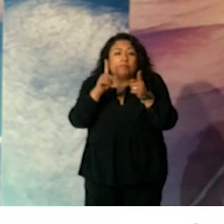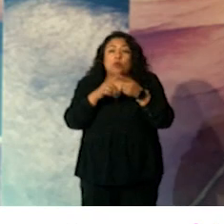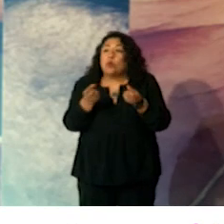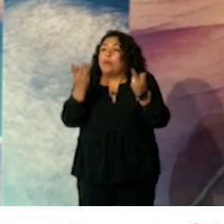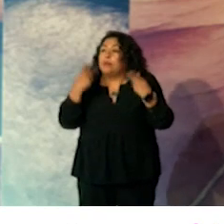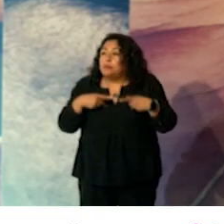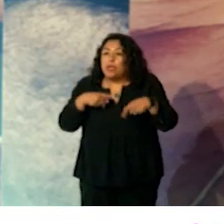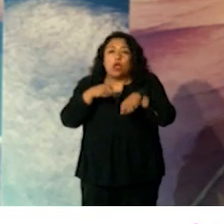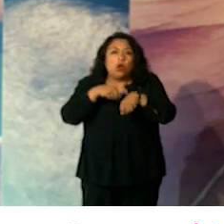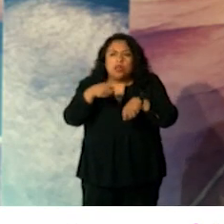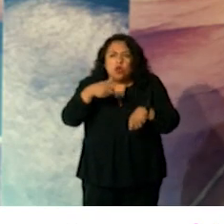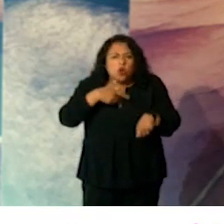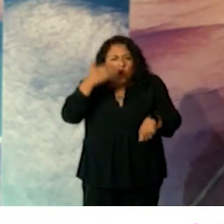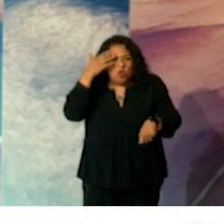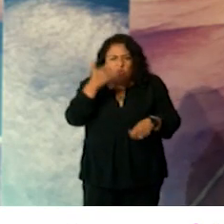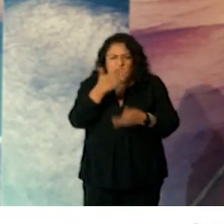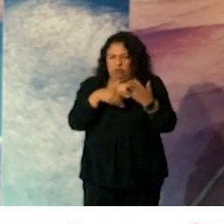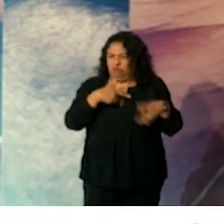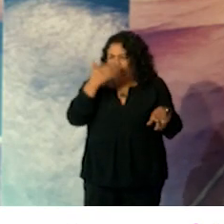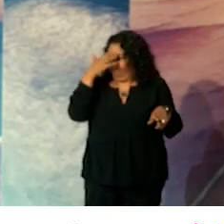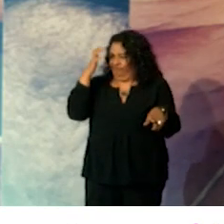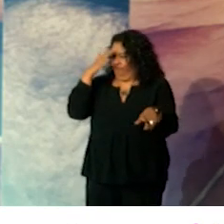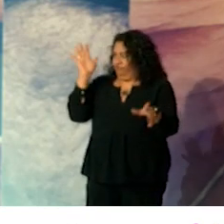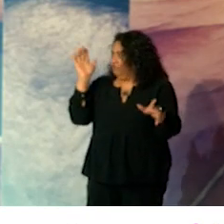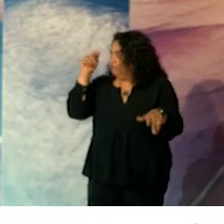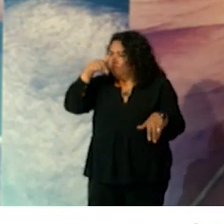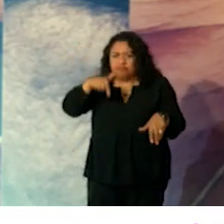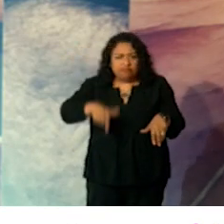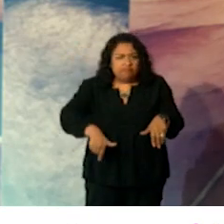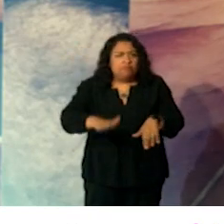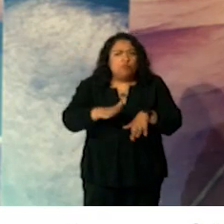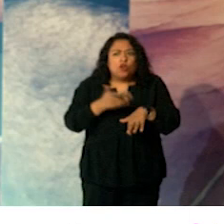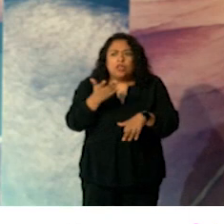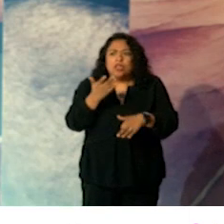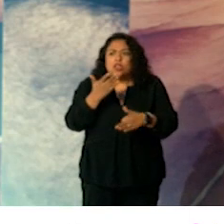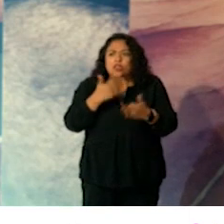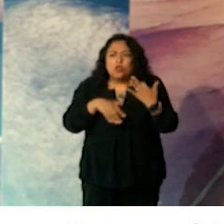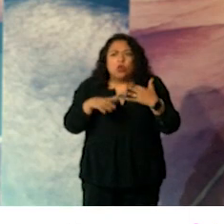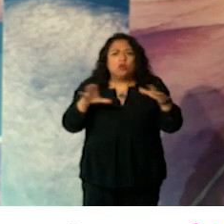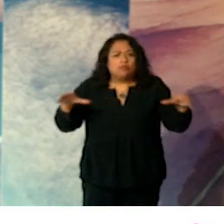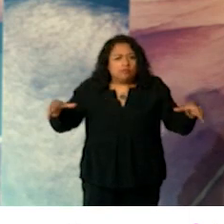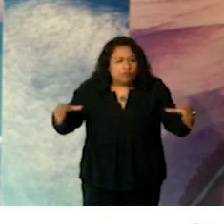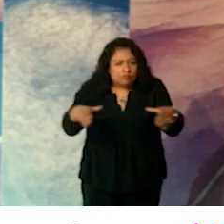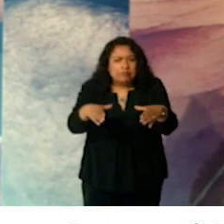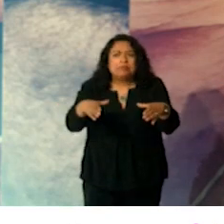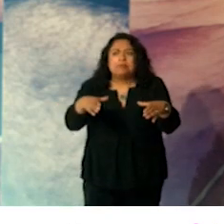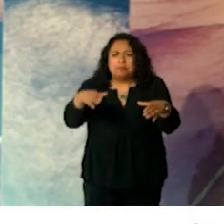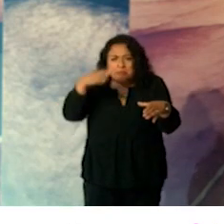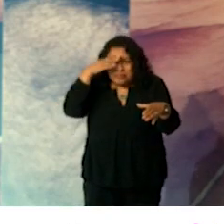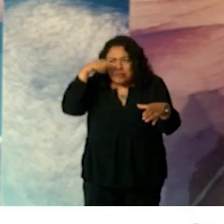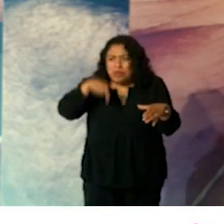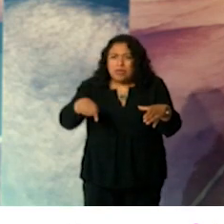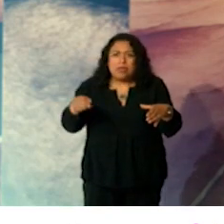de gente que no conozco, somos todos desconocidos. Pero estamos aquí porque estamos buscando un beneficio colectivo, no porque creemos que a